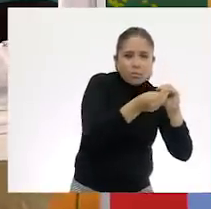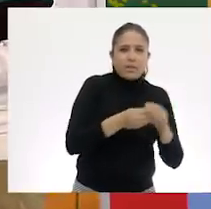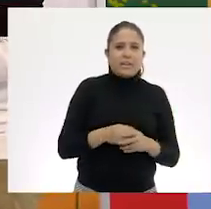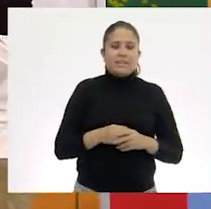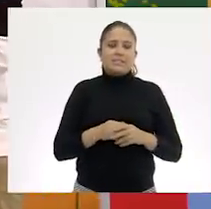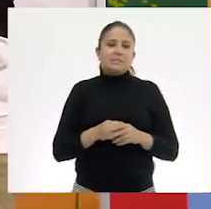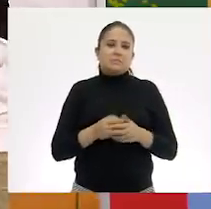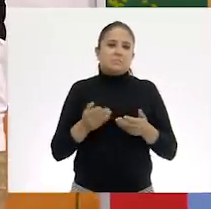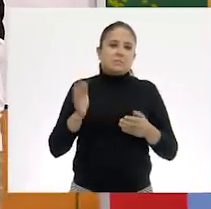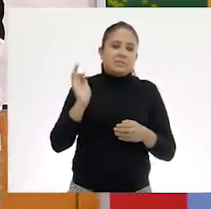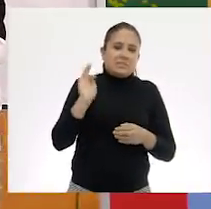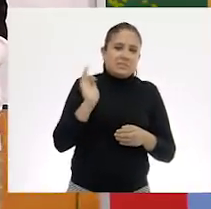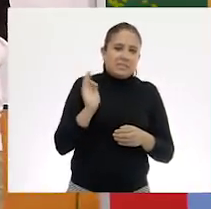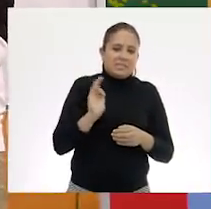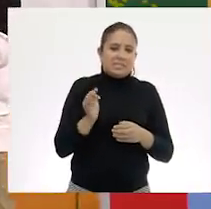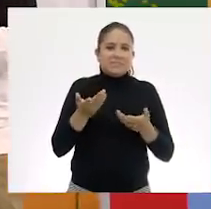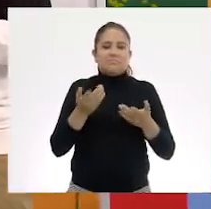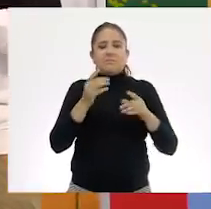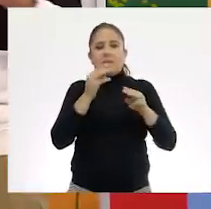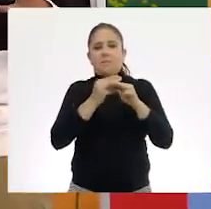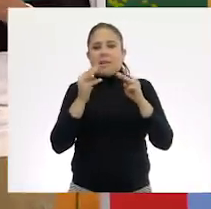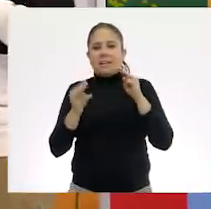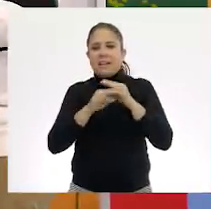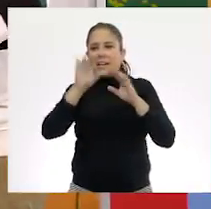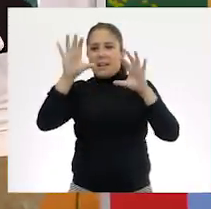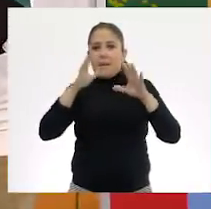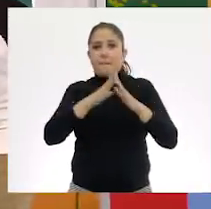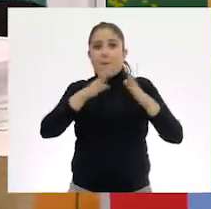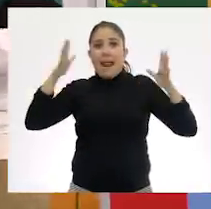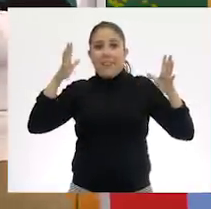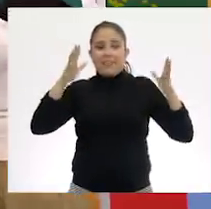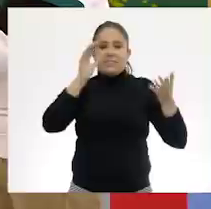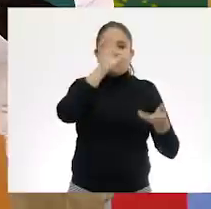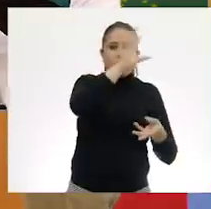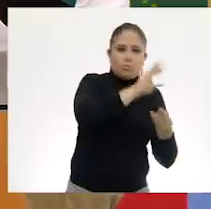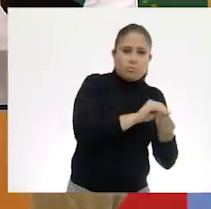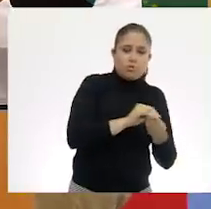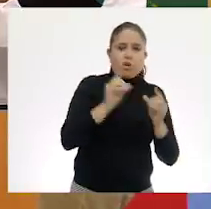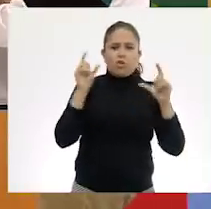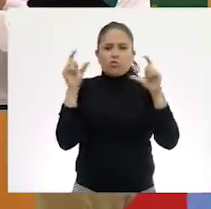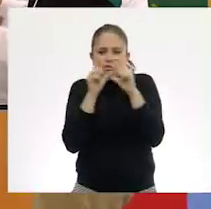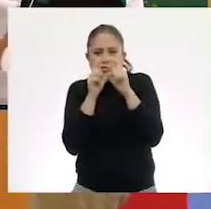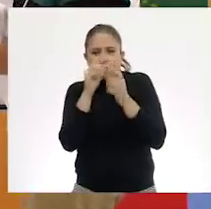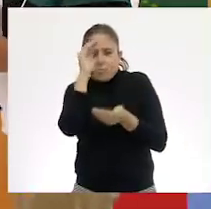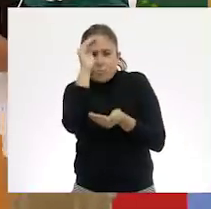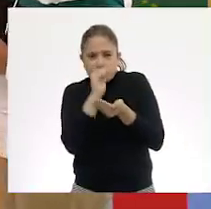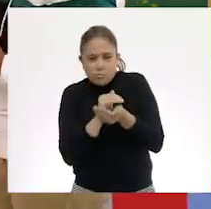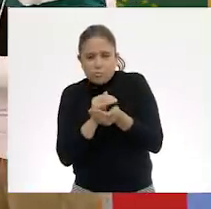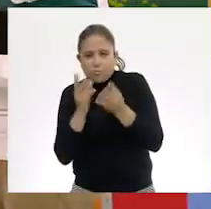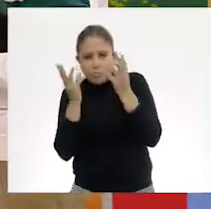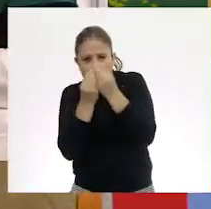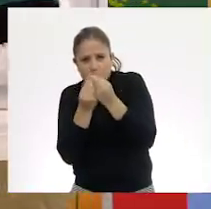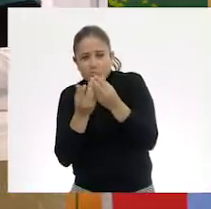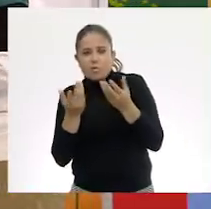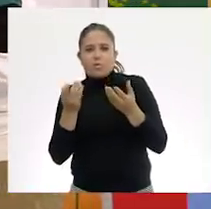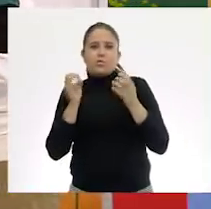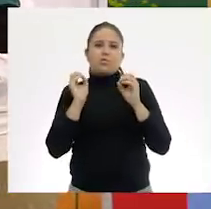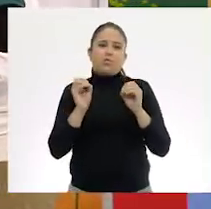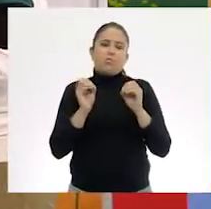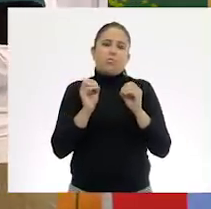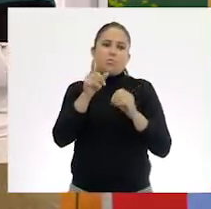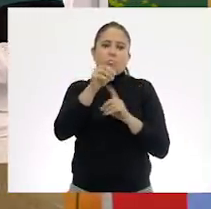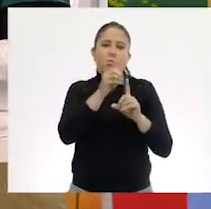lo mejor... los artículos, los más grandes juntos, los más pequeños separados. También pudimos haber